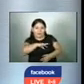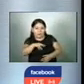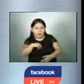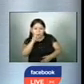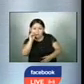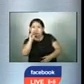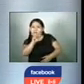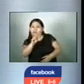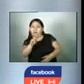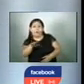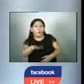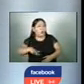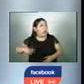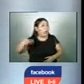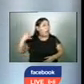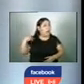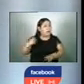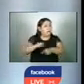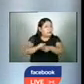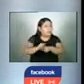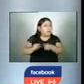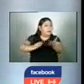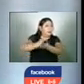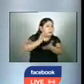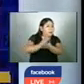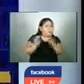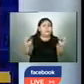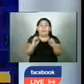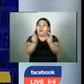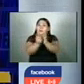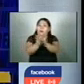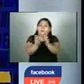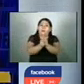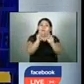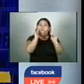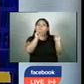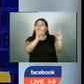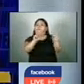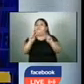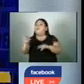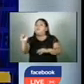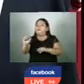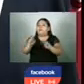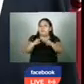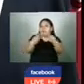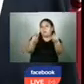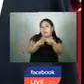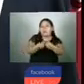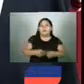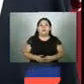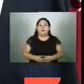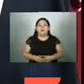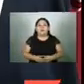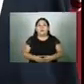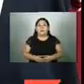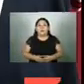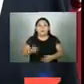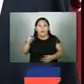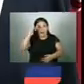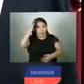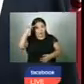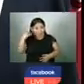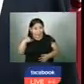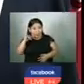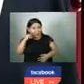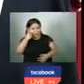llevaban jugando en el lugar nunca tuvieron problemas, a pesar de la presencia de pandillas en la zona. Se acercó a una amiga, una